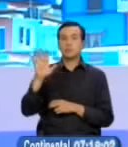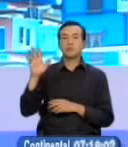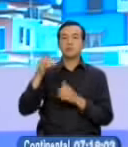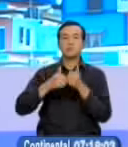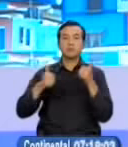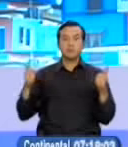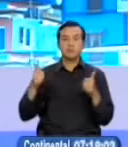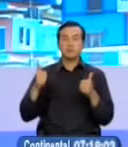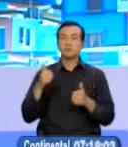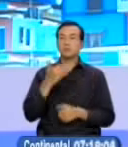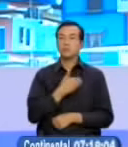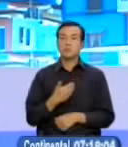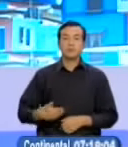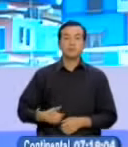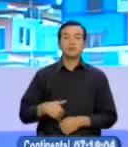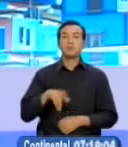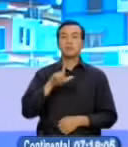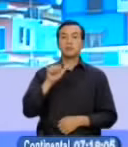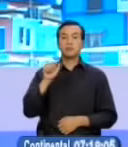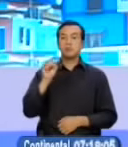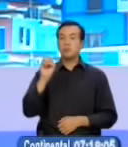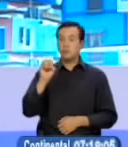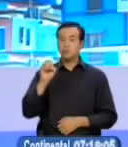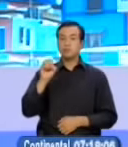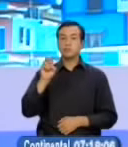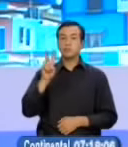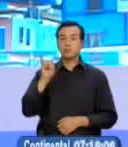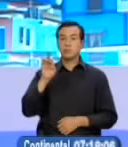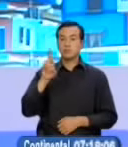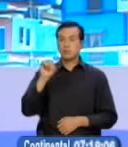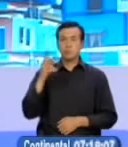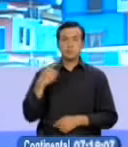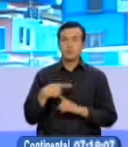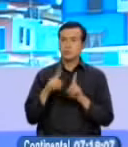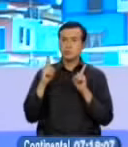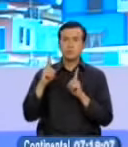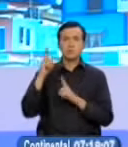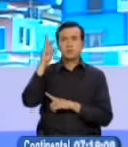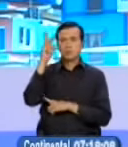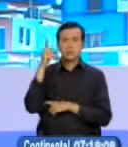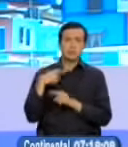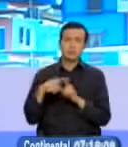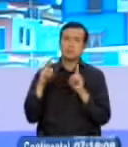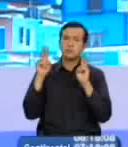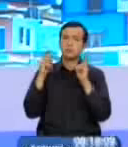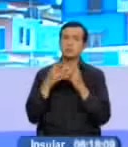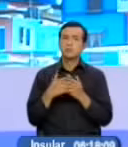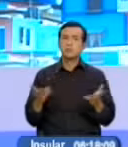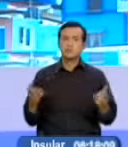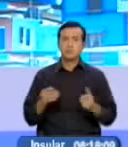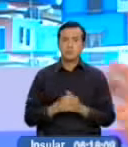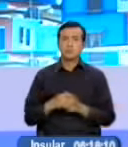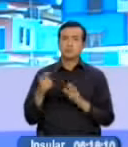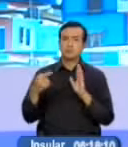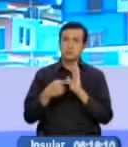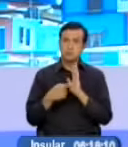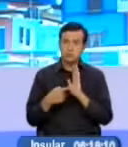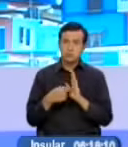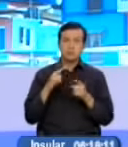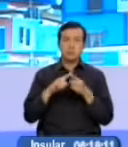candidatos. El propio Lasso y Viteri ya están teniendo en este momento diferencias en discurso, al menos respecto a impuestos,